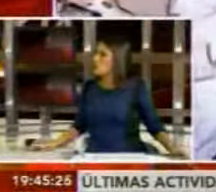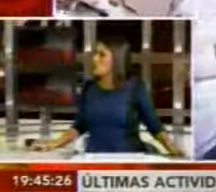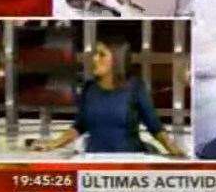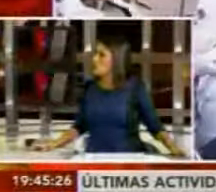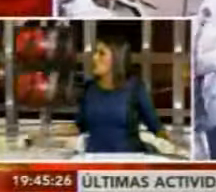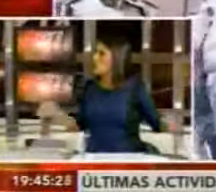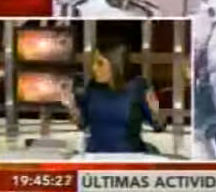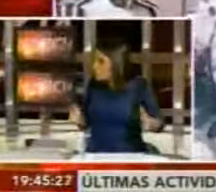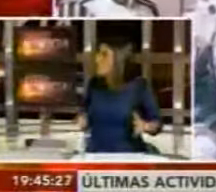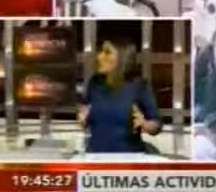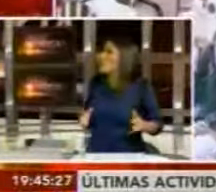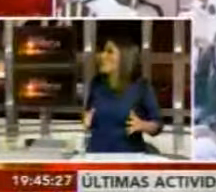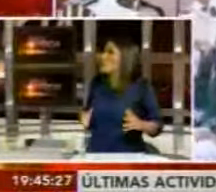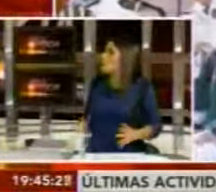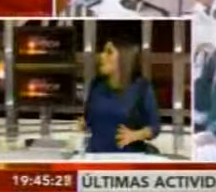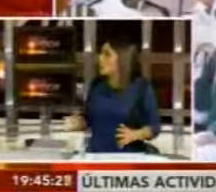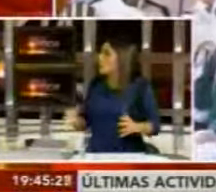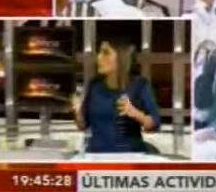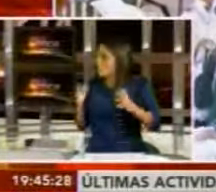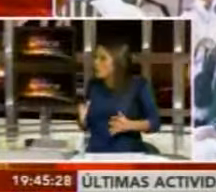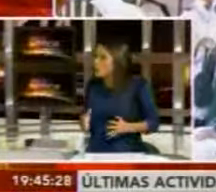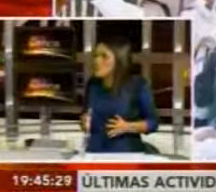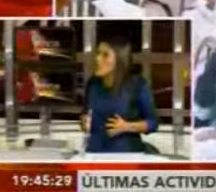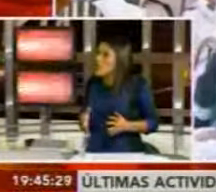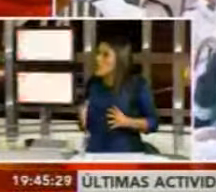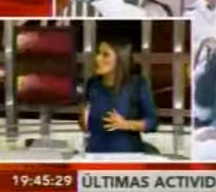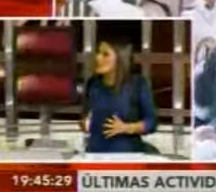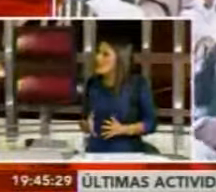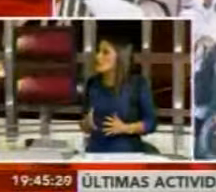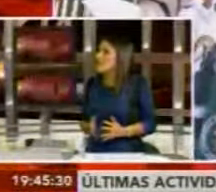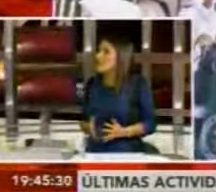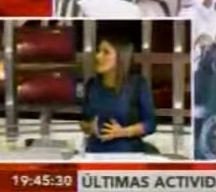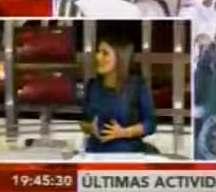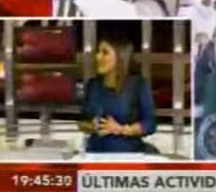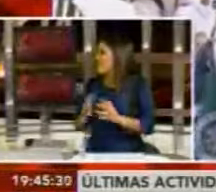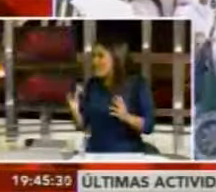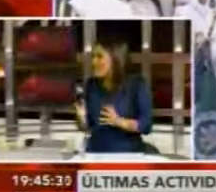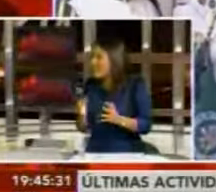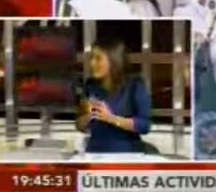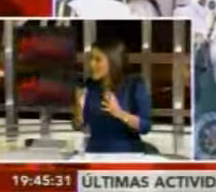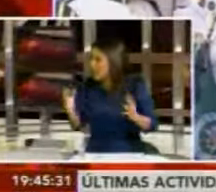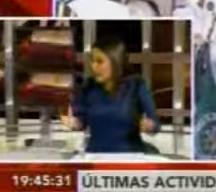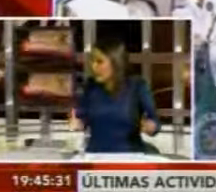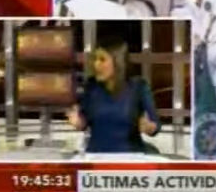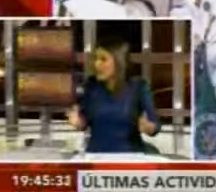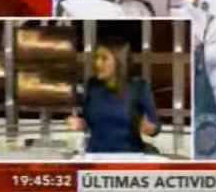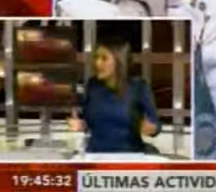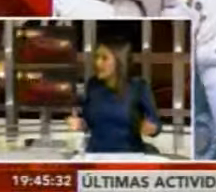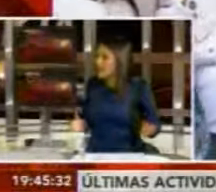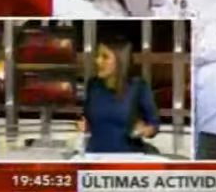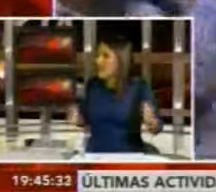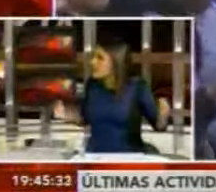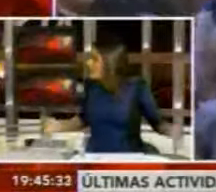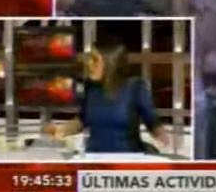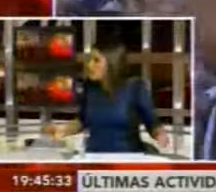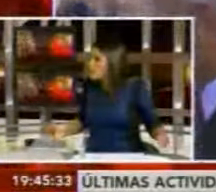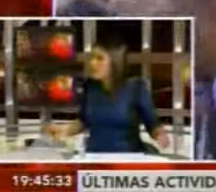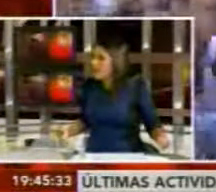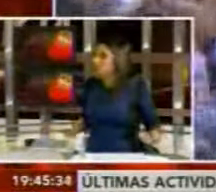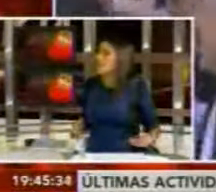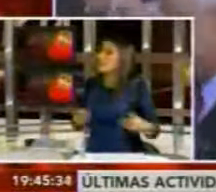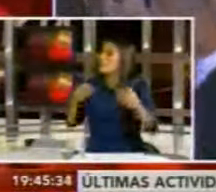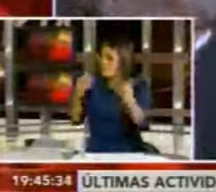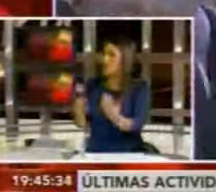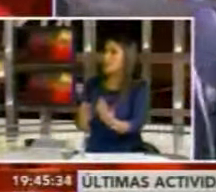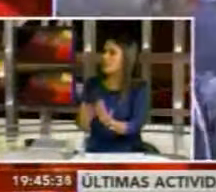en esta gran clase media que está ávida de oportunidades, que pensó que el presidente Piñera podía convertirse en la salvación a todos sus problemas y que